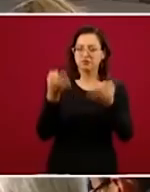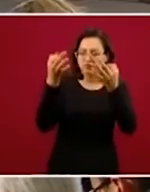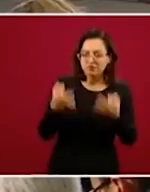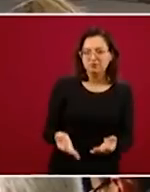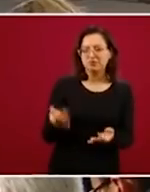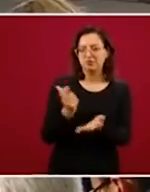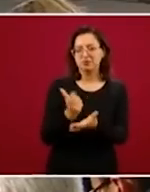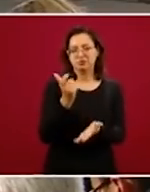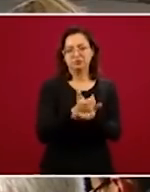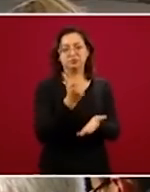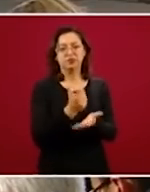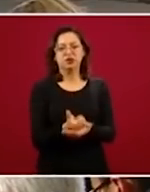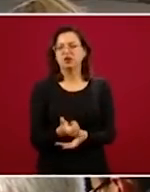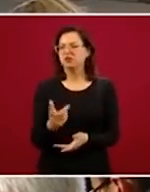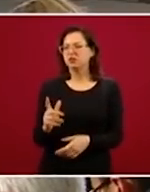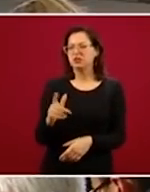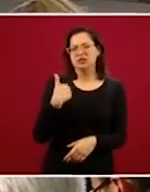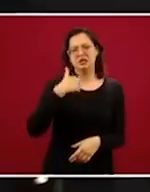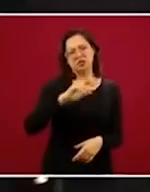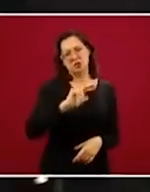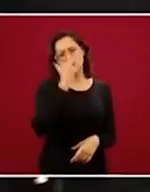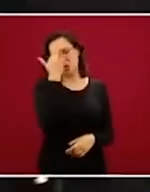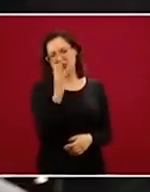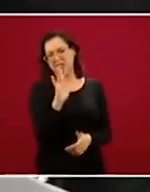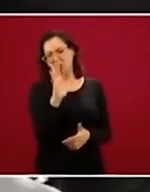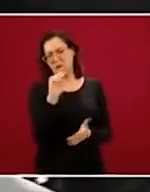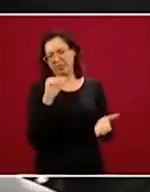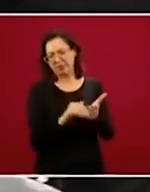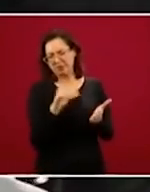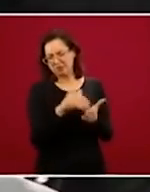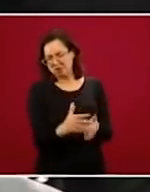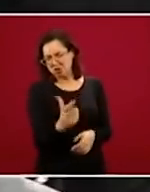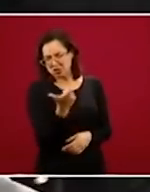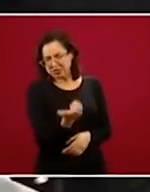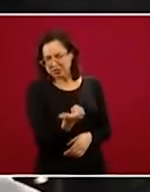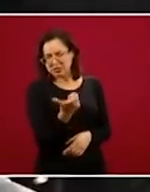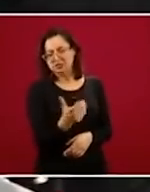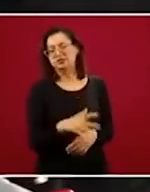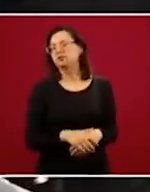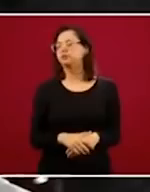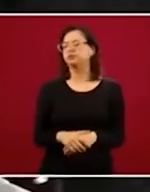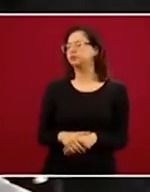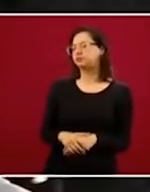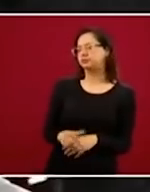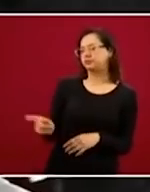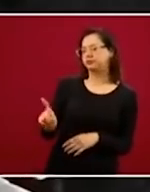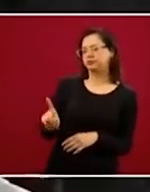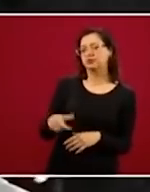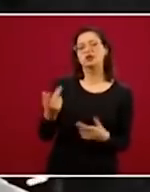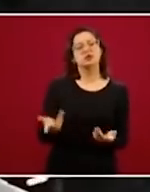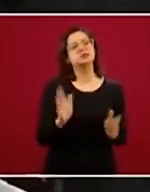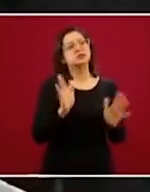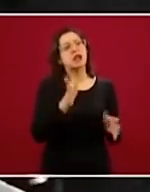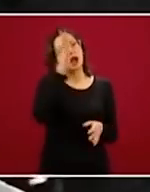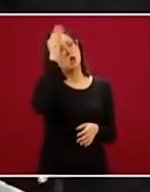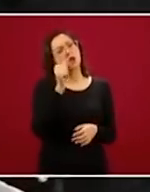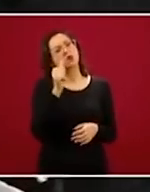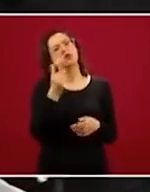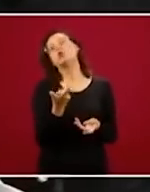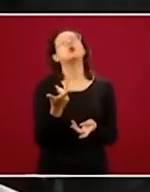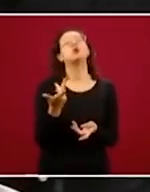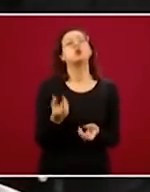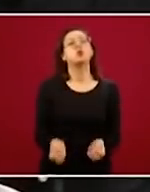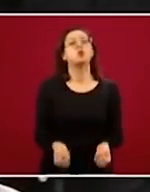de 50.000 millones de acuerdo con mil millones dice que ya se están haciendo convenios de cuánto estaría ahorita